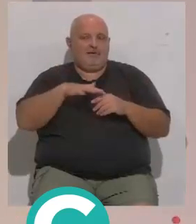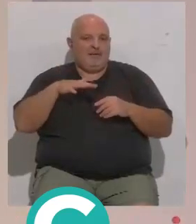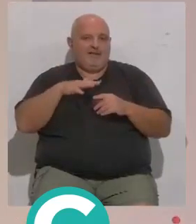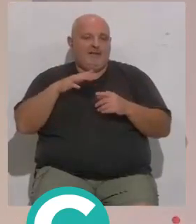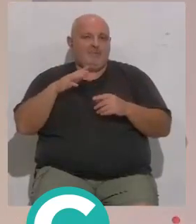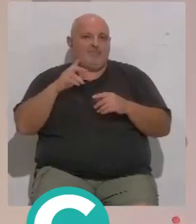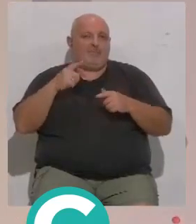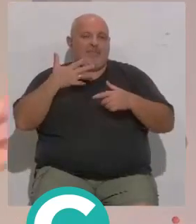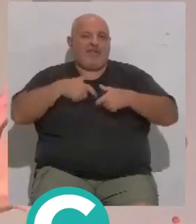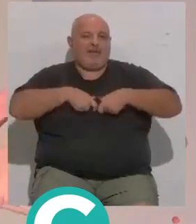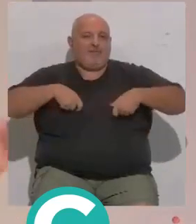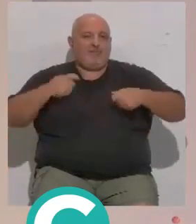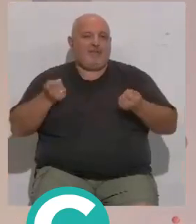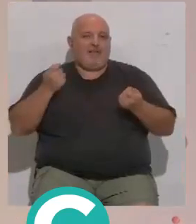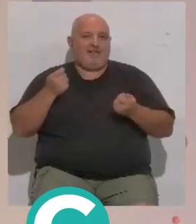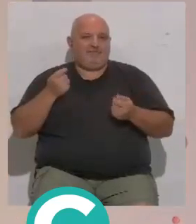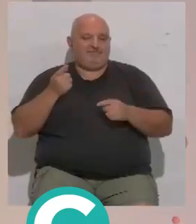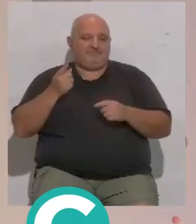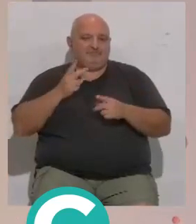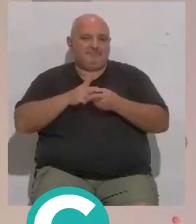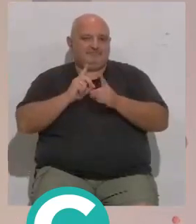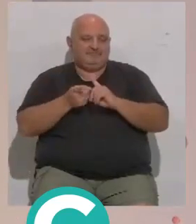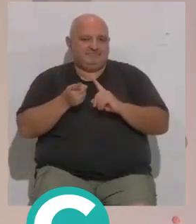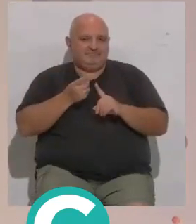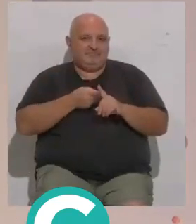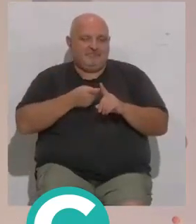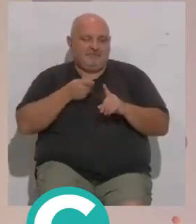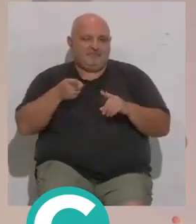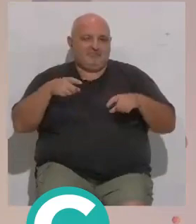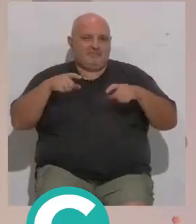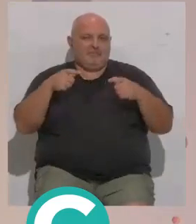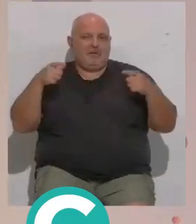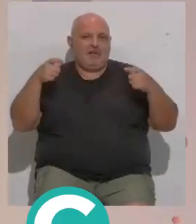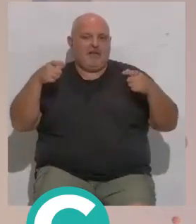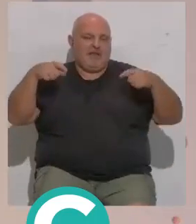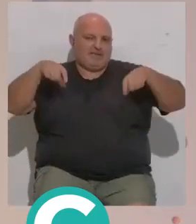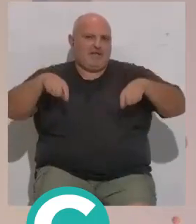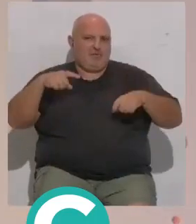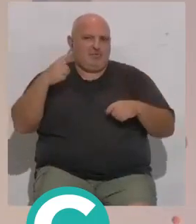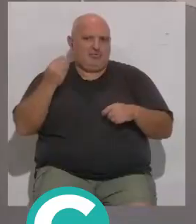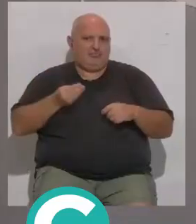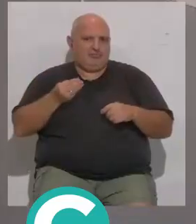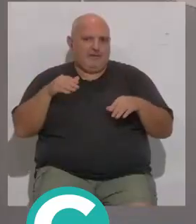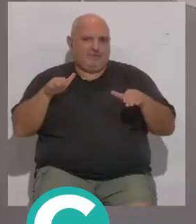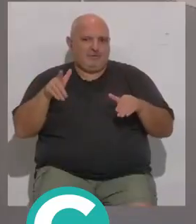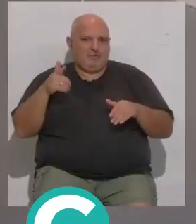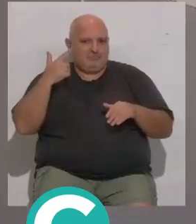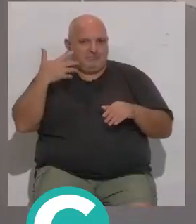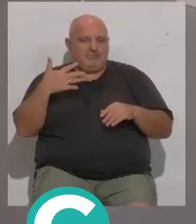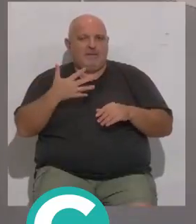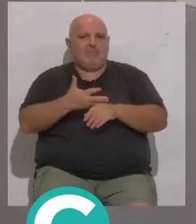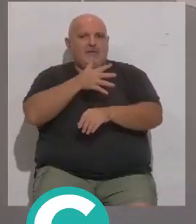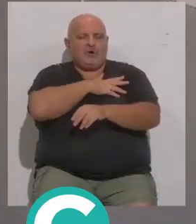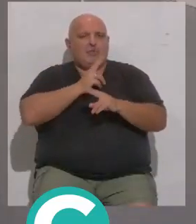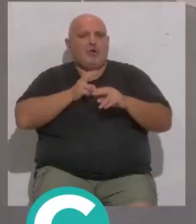encontraron apropiada para poder instalar ese magnífico estadio que tiene el conjunto colchonero. Claro, y el del Mallorca